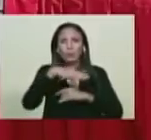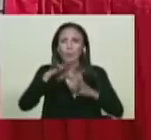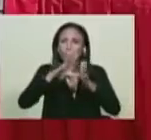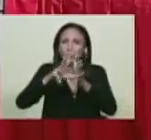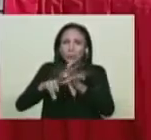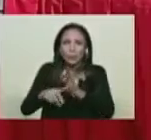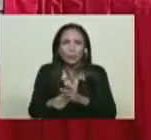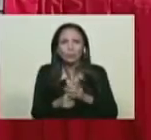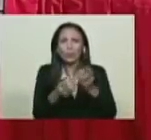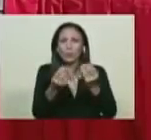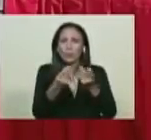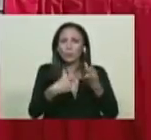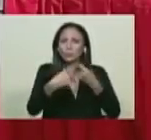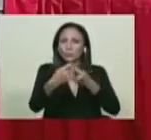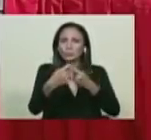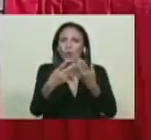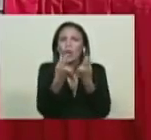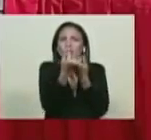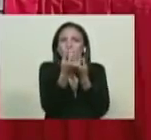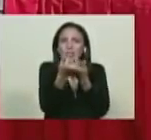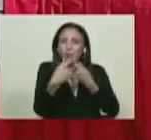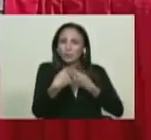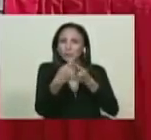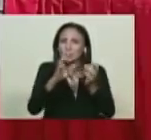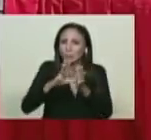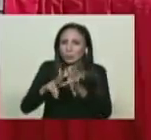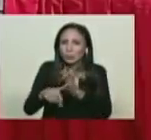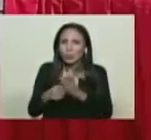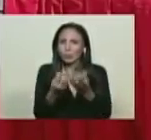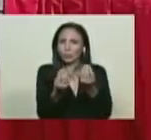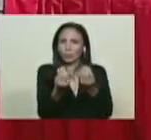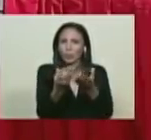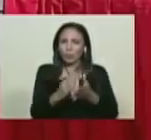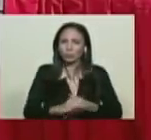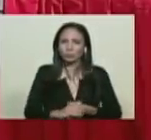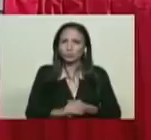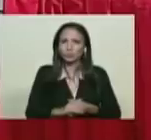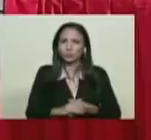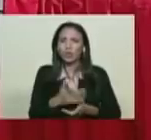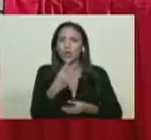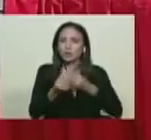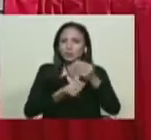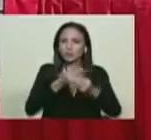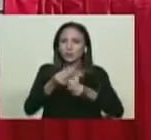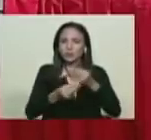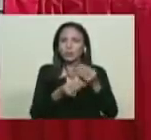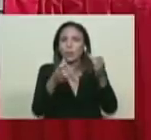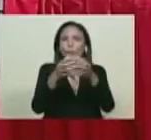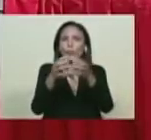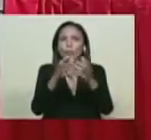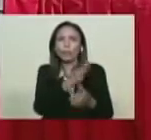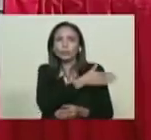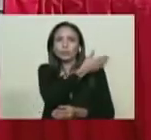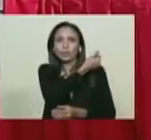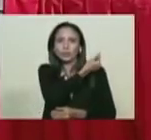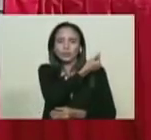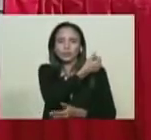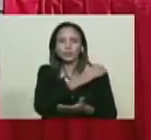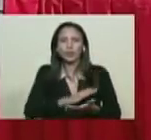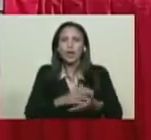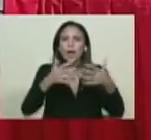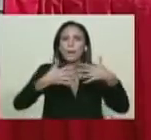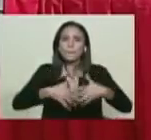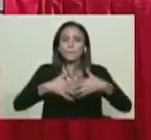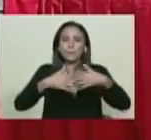ladronismo, entrega de valores de la patria que se estaban cometiendo por parte de la junta directiva de la